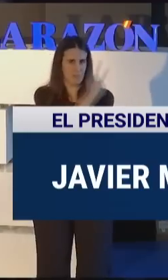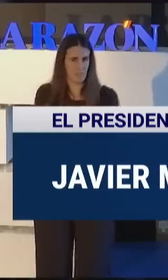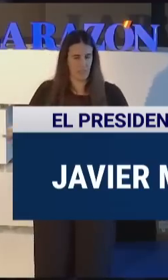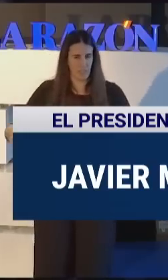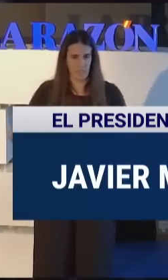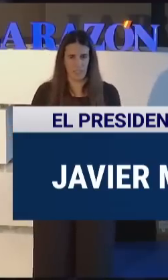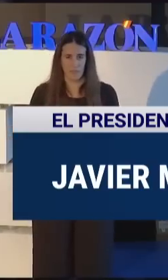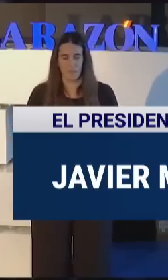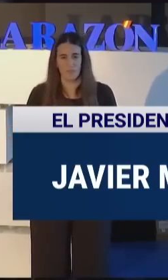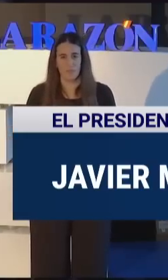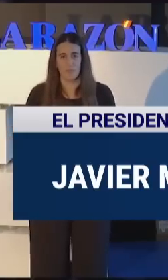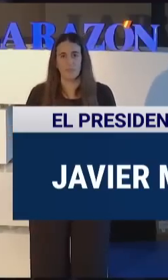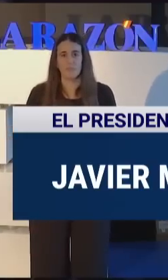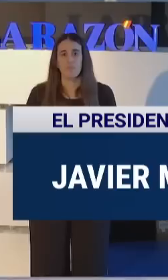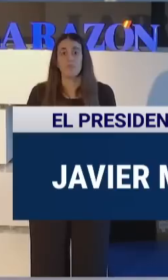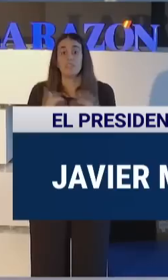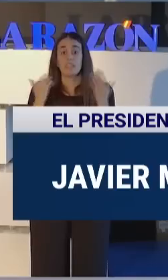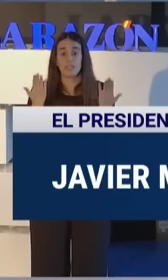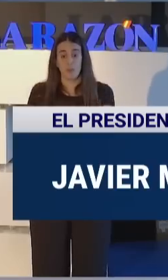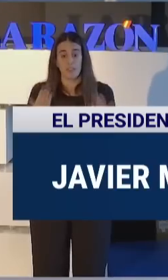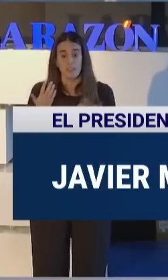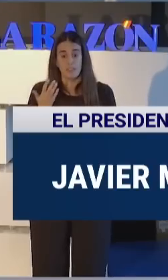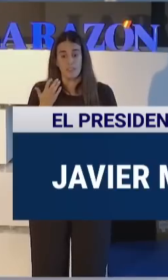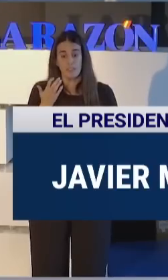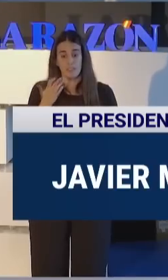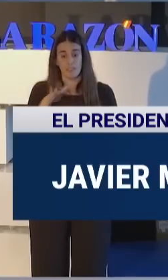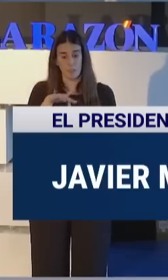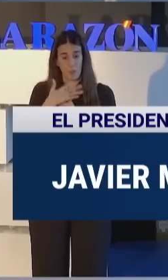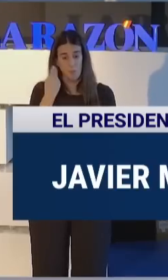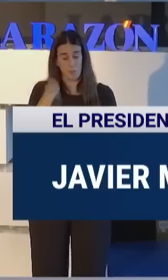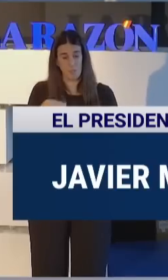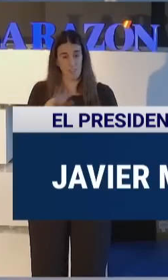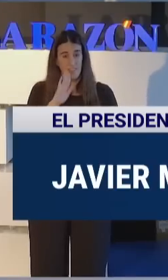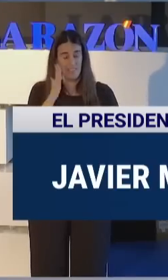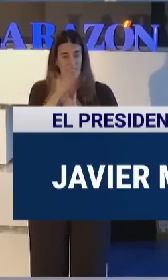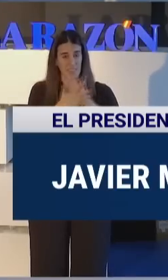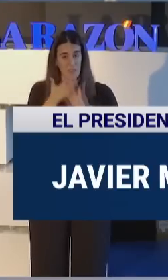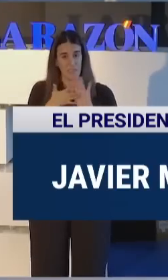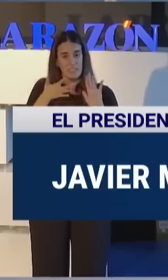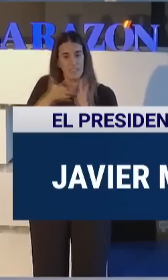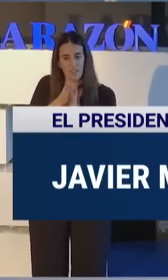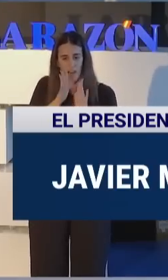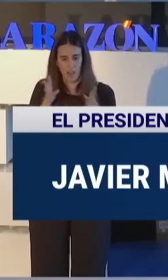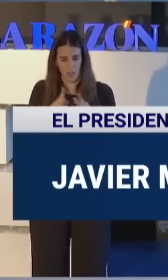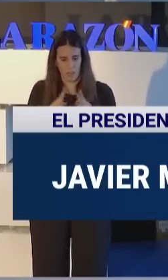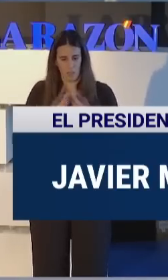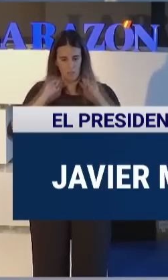120. Exacto. Entonces, en ese sentido, nosotros estamos haciendo esta